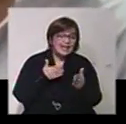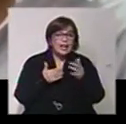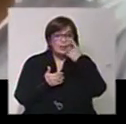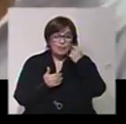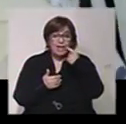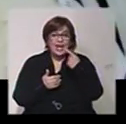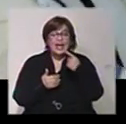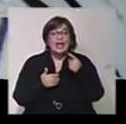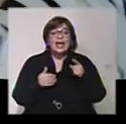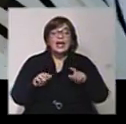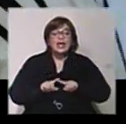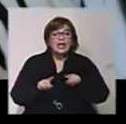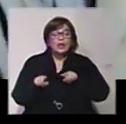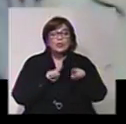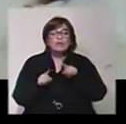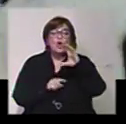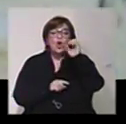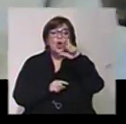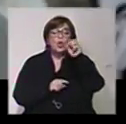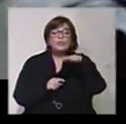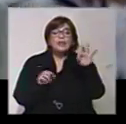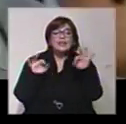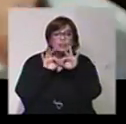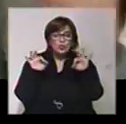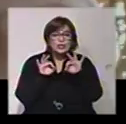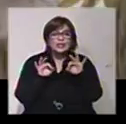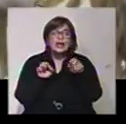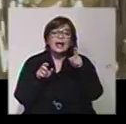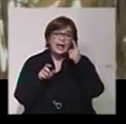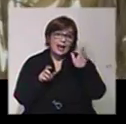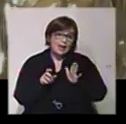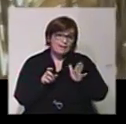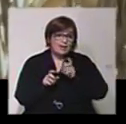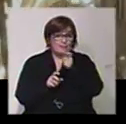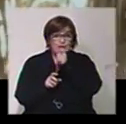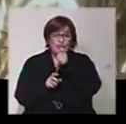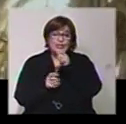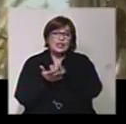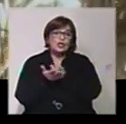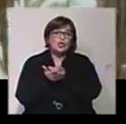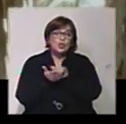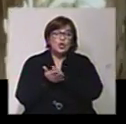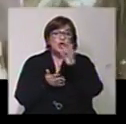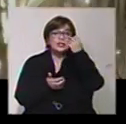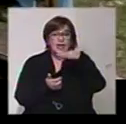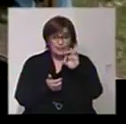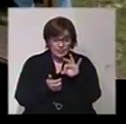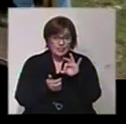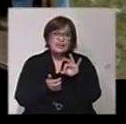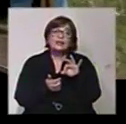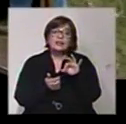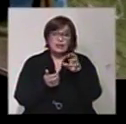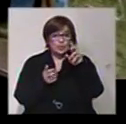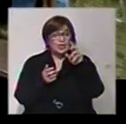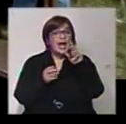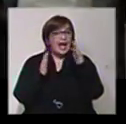de Columbia Records, de la compañía de música, y su madre era periodista del New York Times, o sea, el hijo de en una casa muy, muy